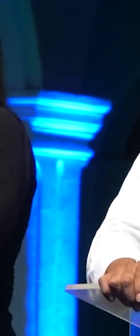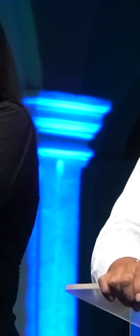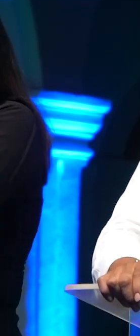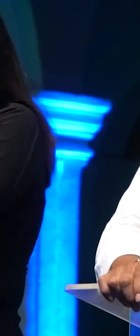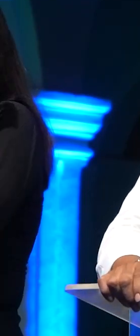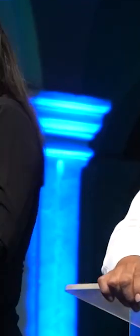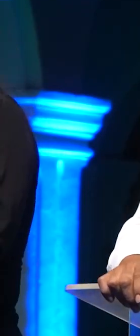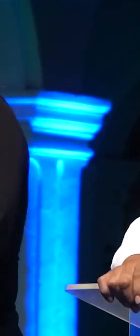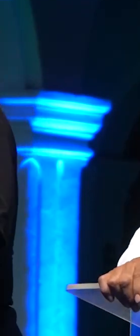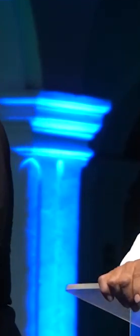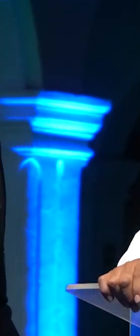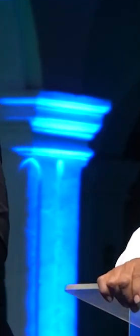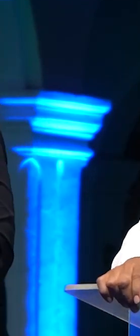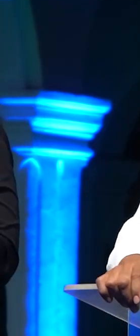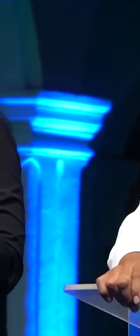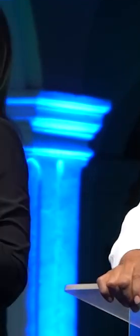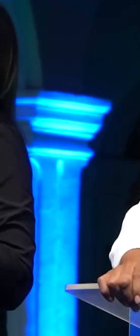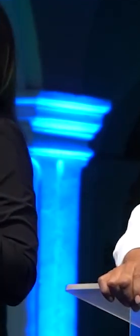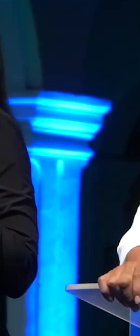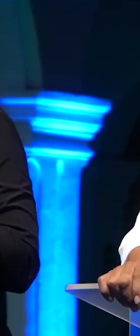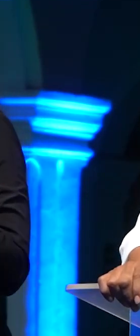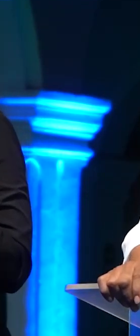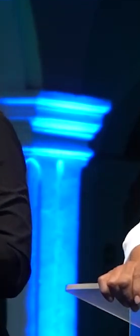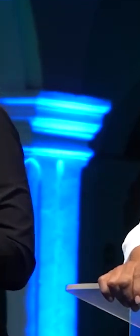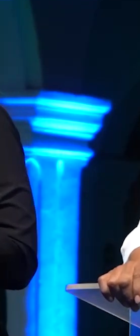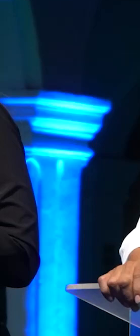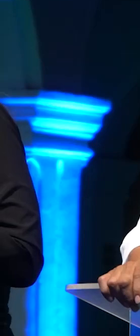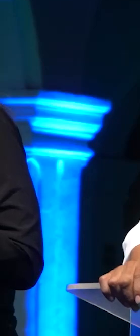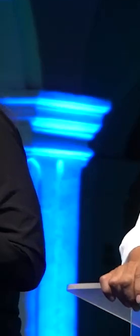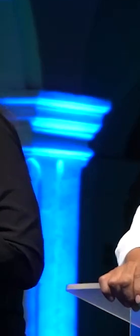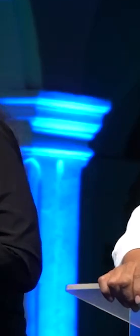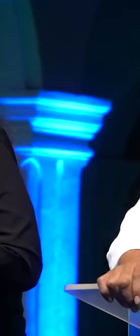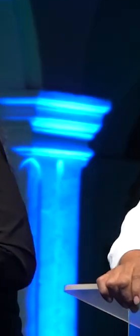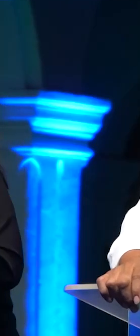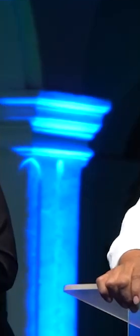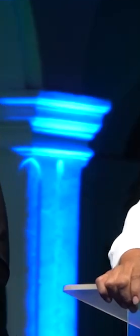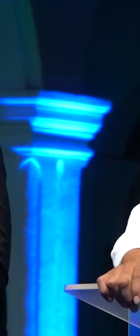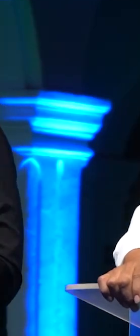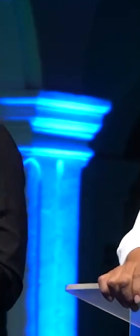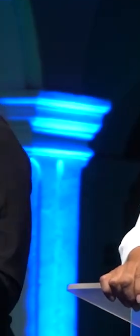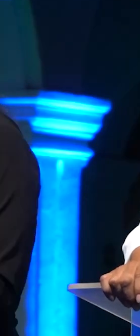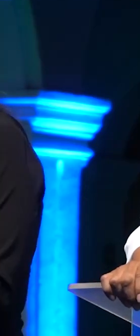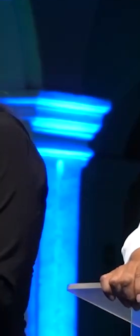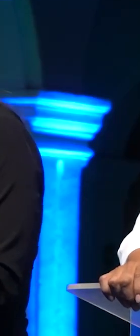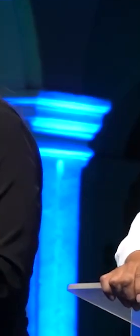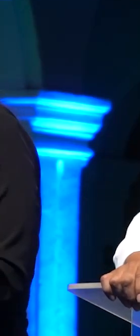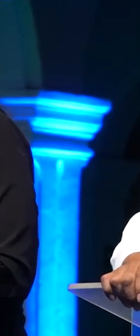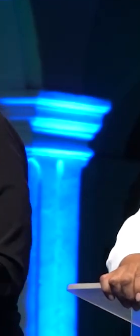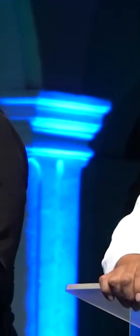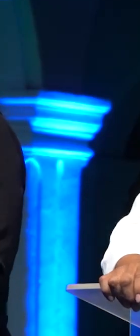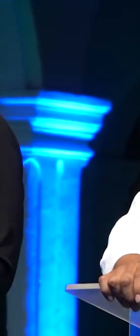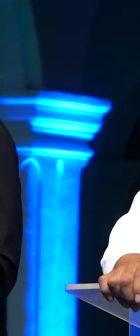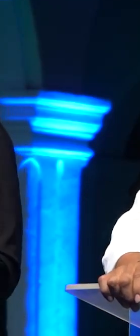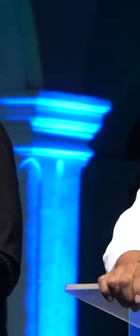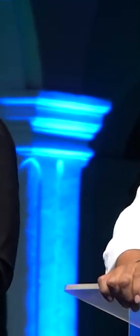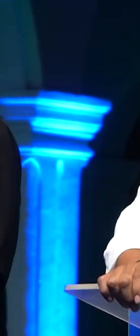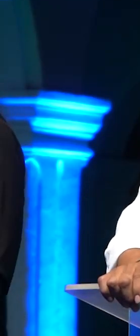tanto, porque pensábamos que nuestro compromiso es muy grande, pero también nos faltaba mucho para ser de verdad una universidad